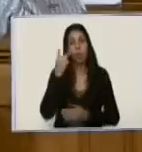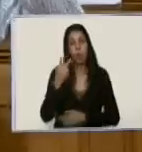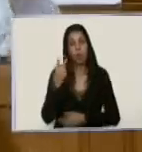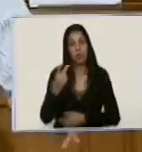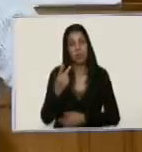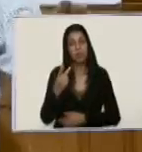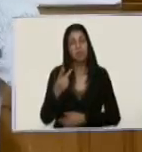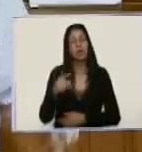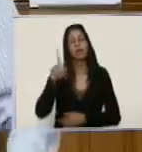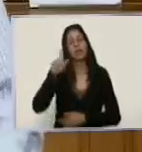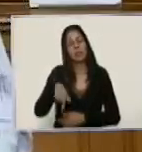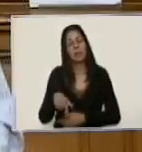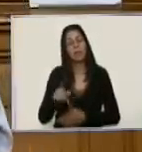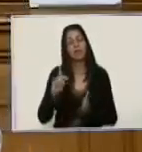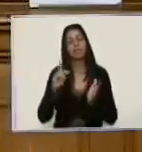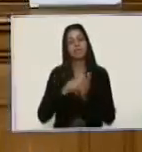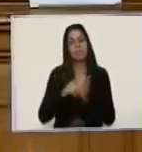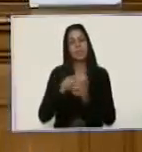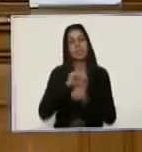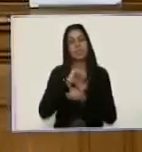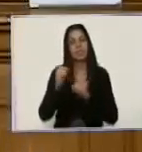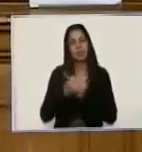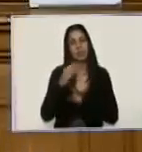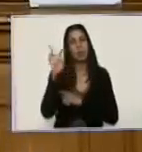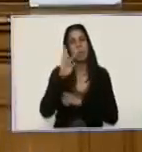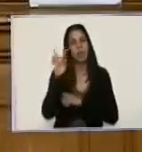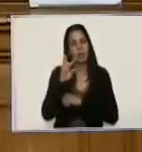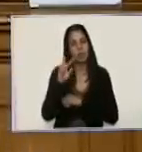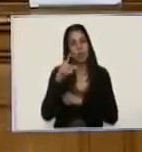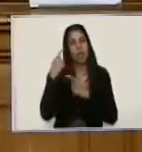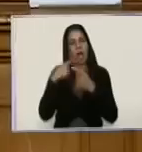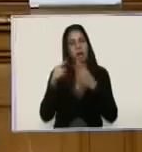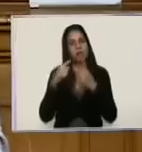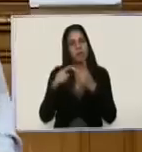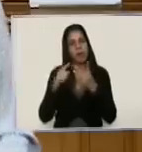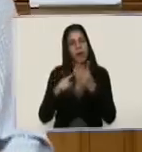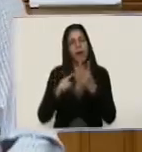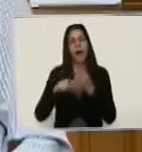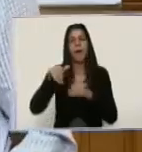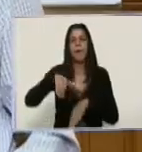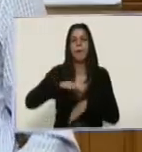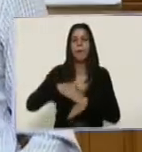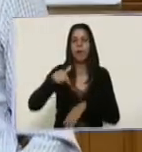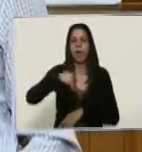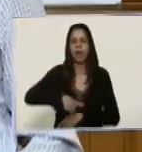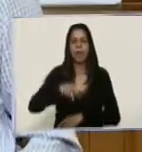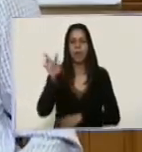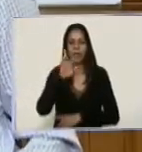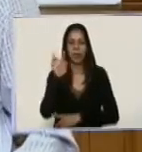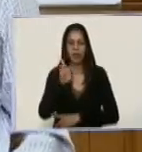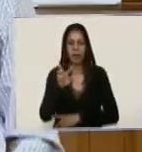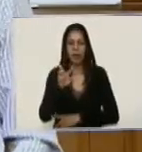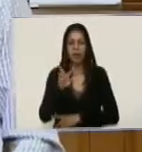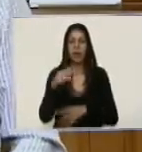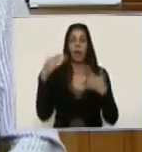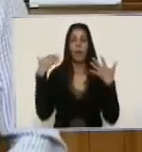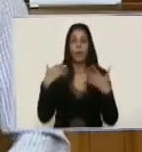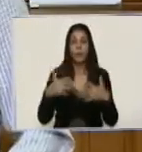están presentes en la situación política venezolana, porque aquí nada más y nada